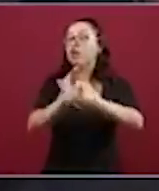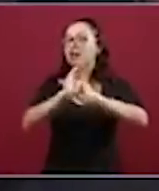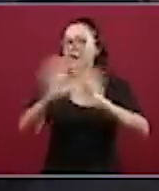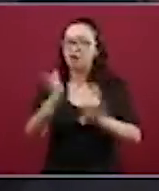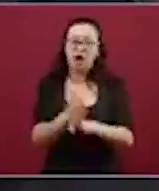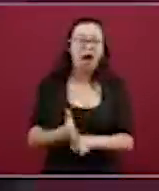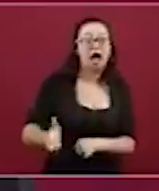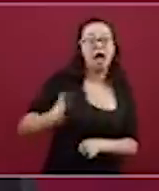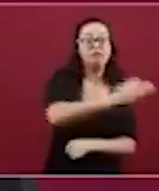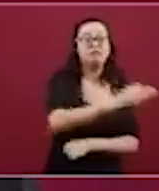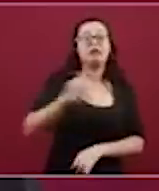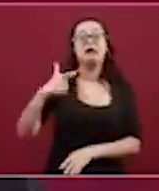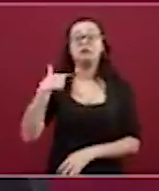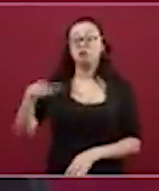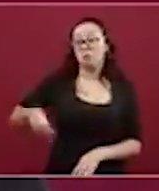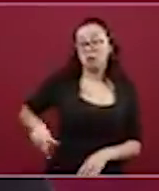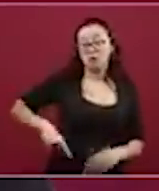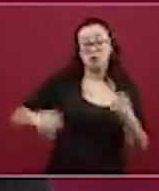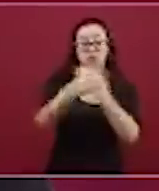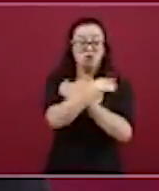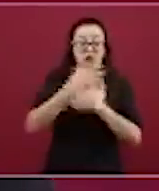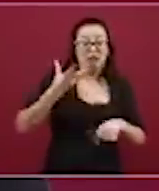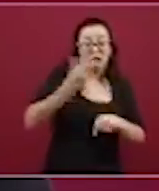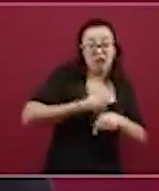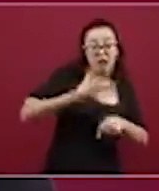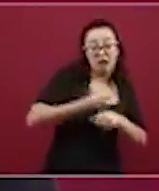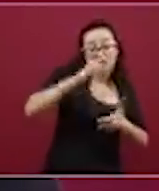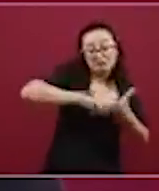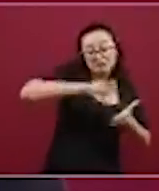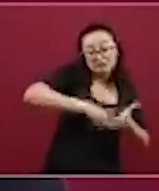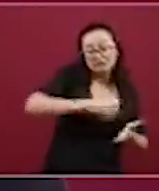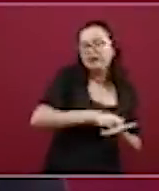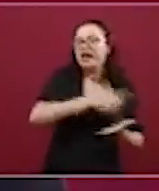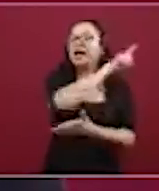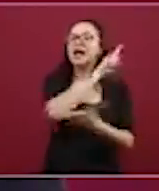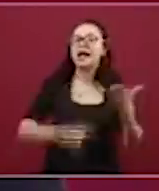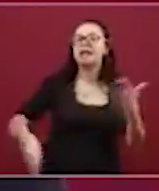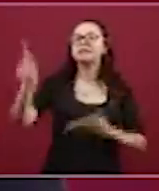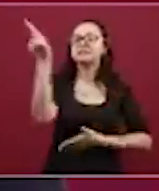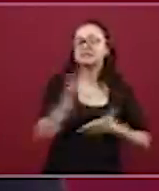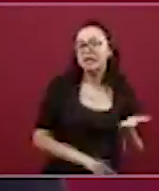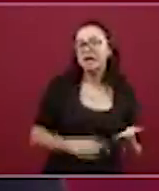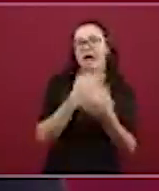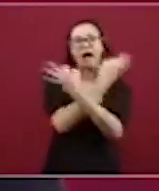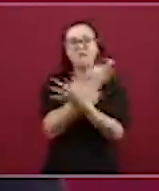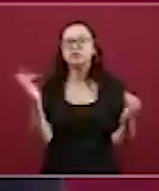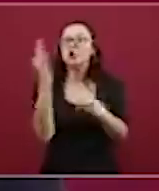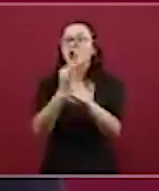llamada reforma educativa. Y como esto lo están escuchando maestros de todo el país,